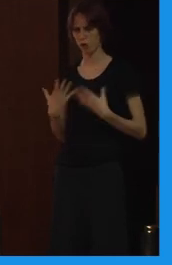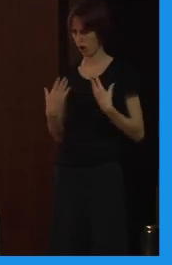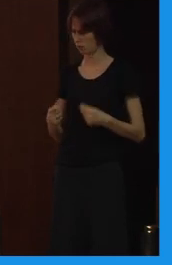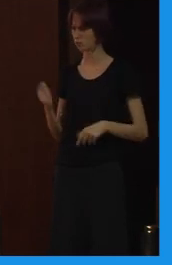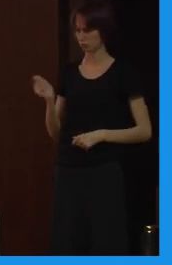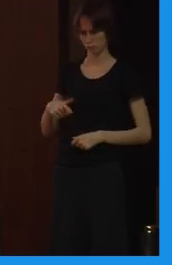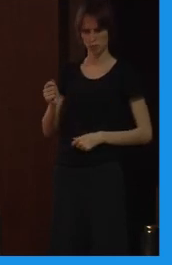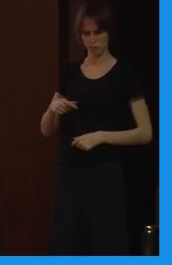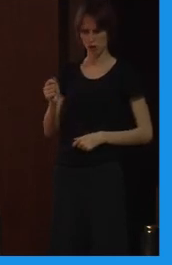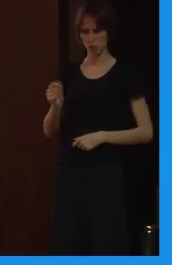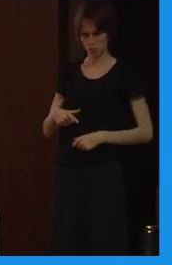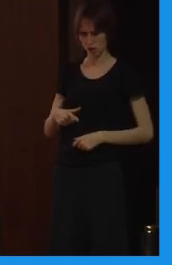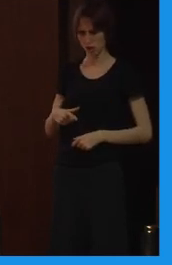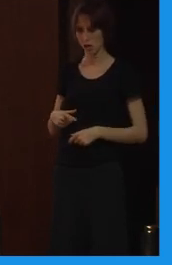haber